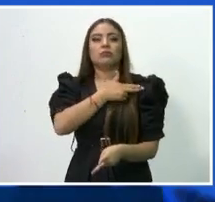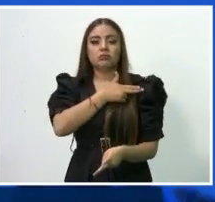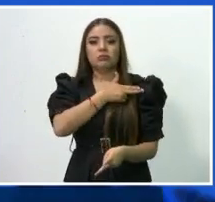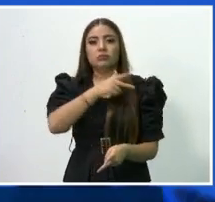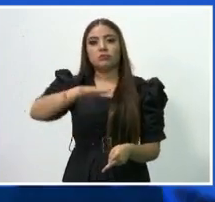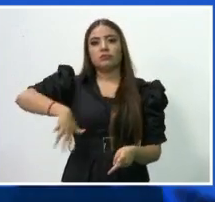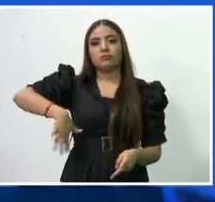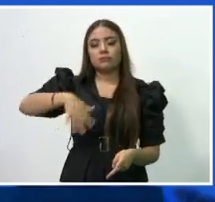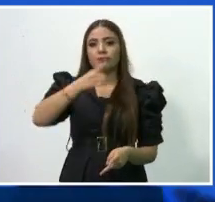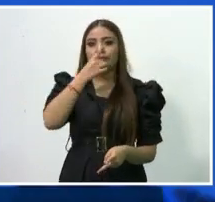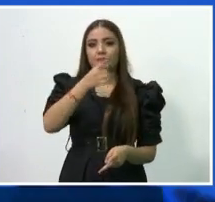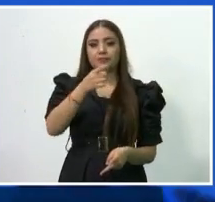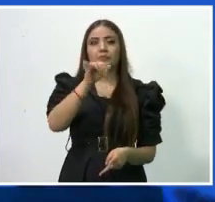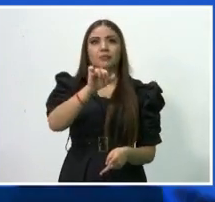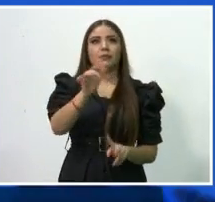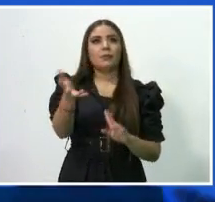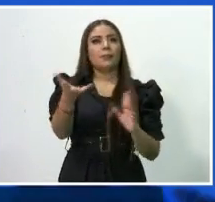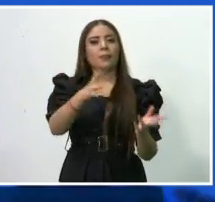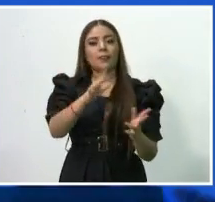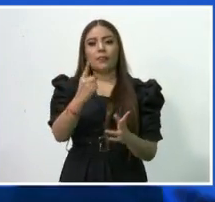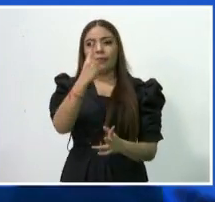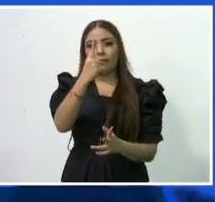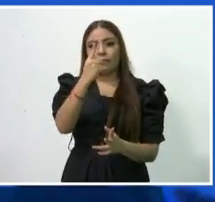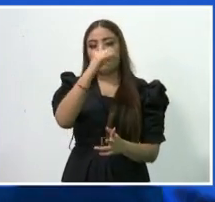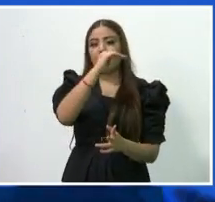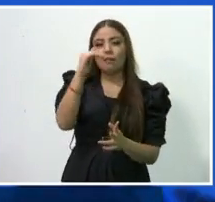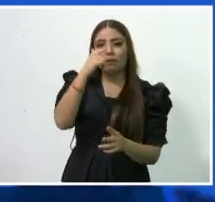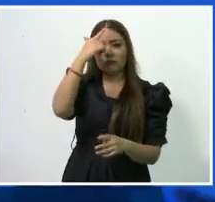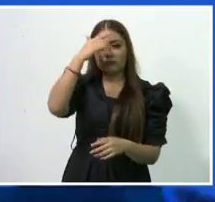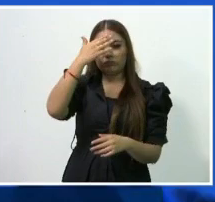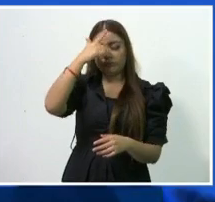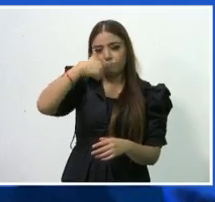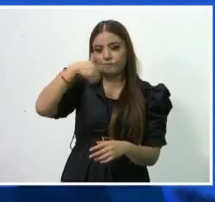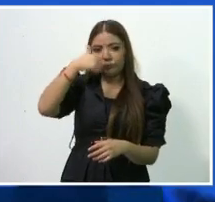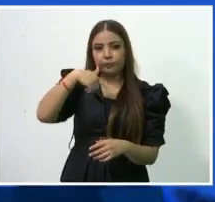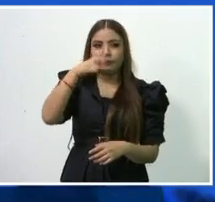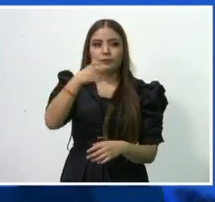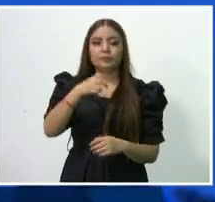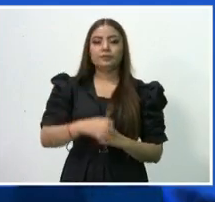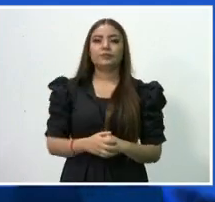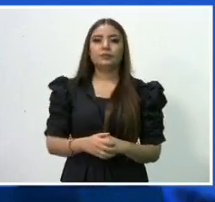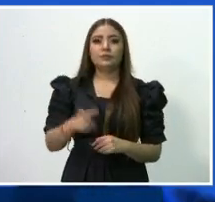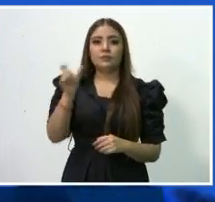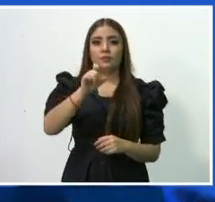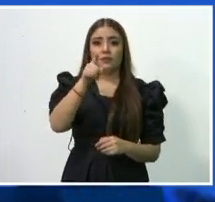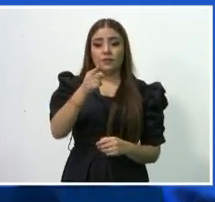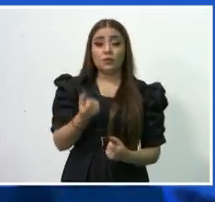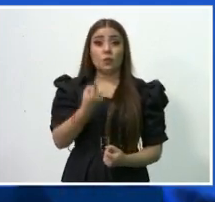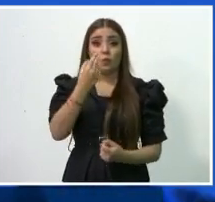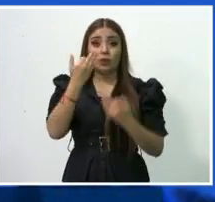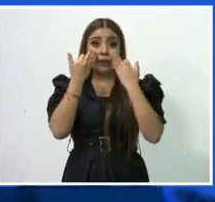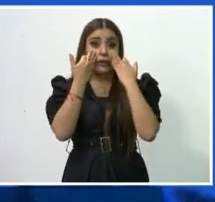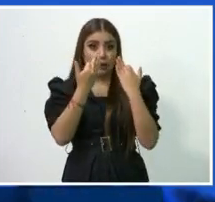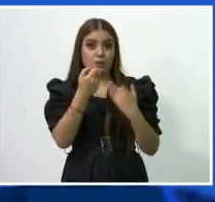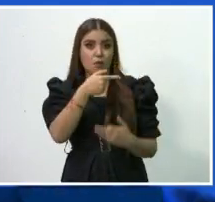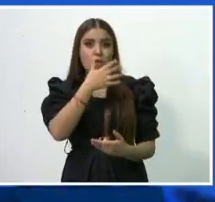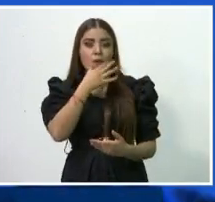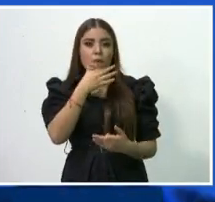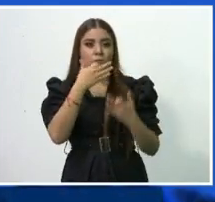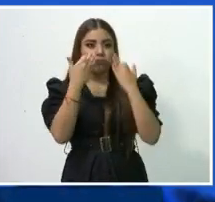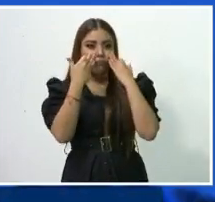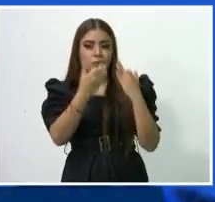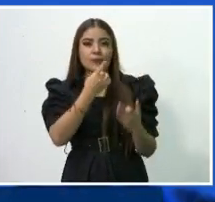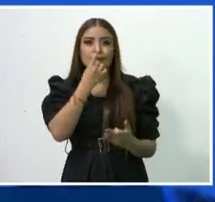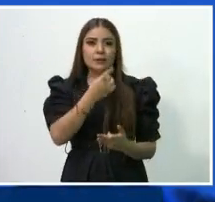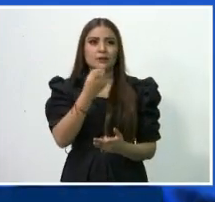lo comentaba fue alrededor de la una y media de la mañana cuando de acuerdo a uno de los Testigos señala que esta situación